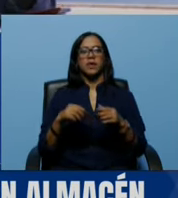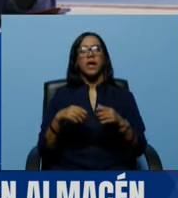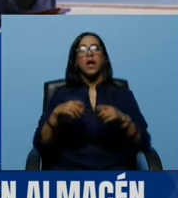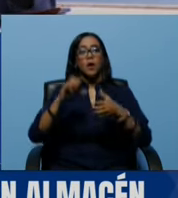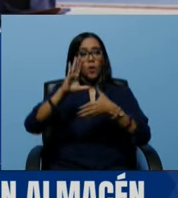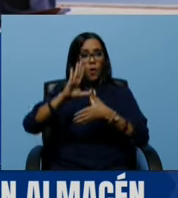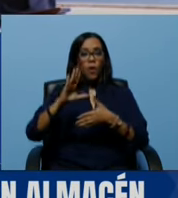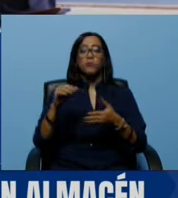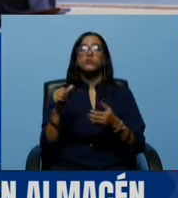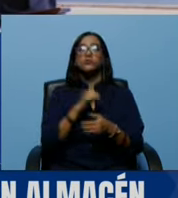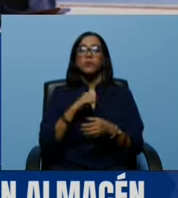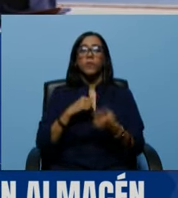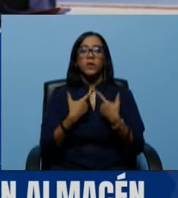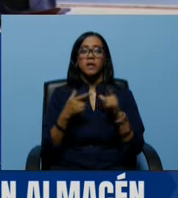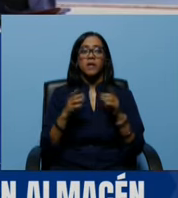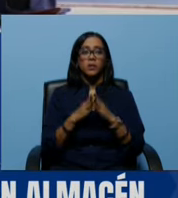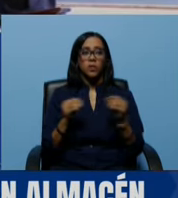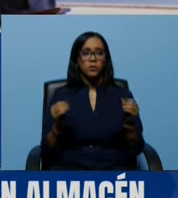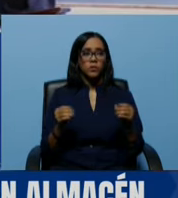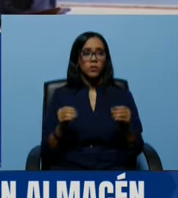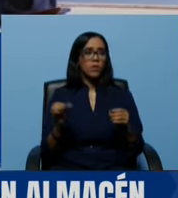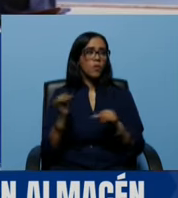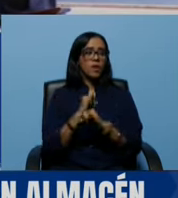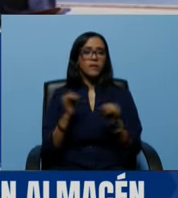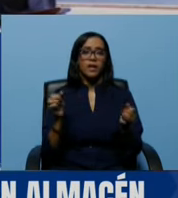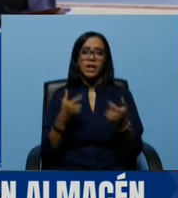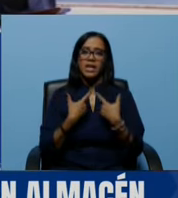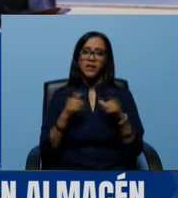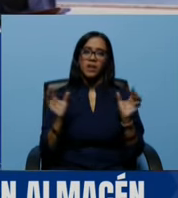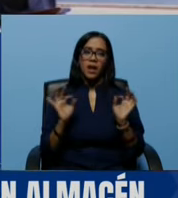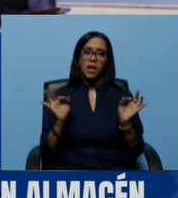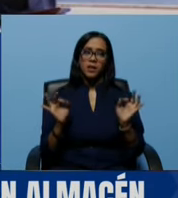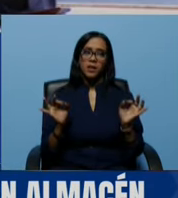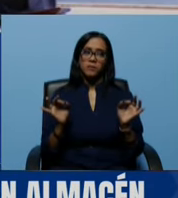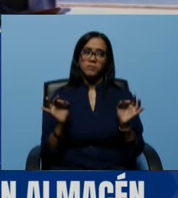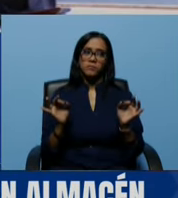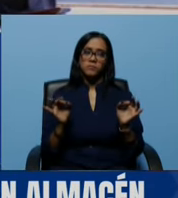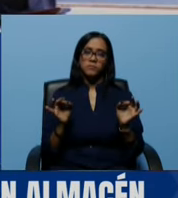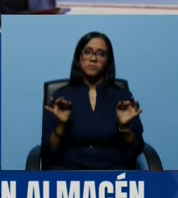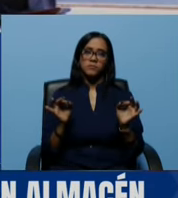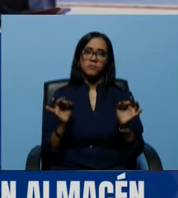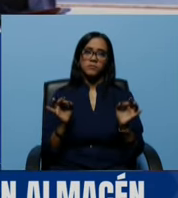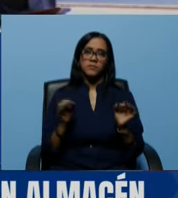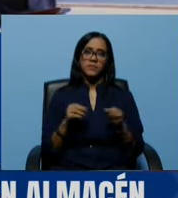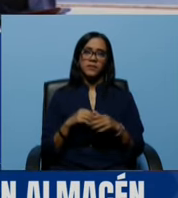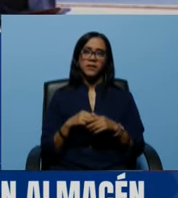somos libres todos, o al final no es libre nadie.